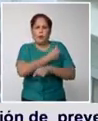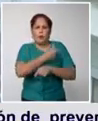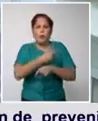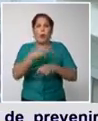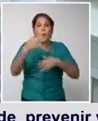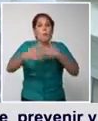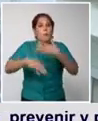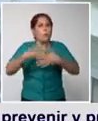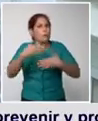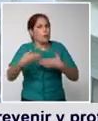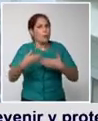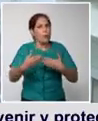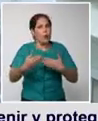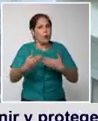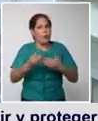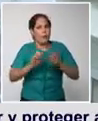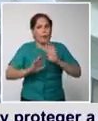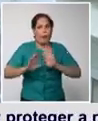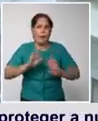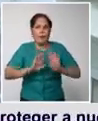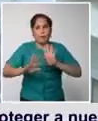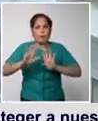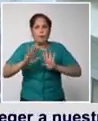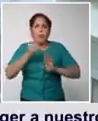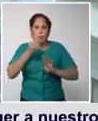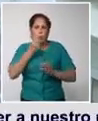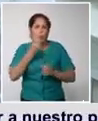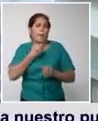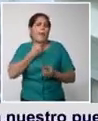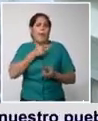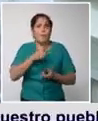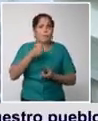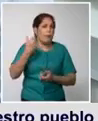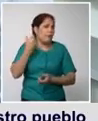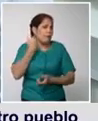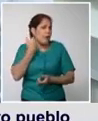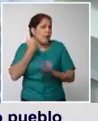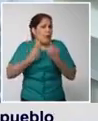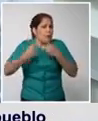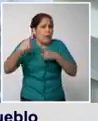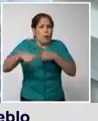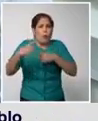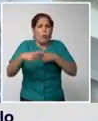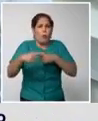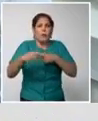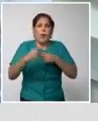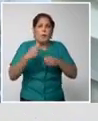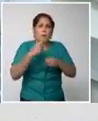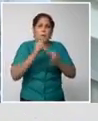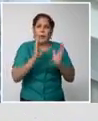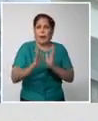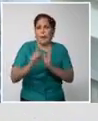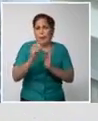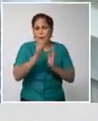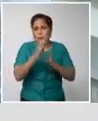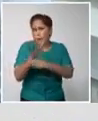de reactogenicidad, de reacciones adversas, no pueden aplicarse múltiples dosis. En el caso de las vacunas adenovirales,